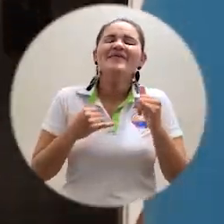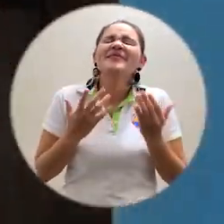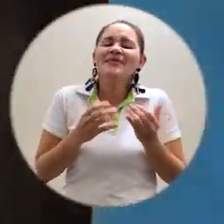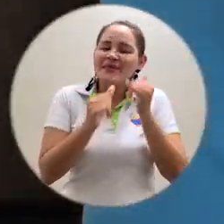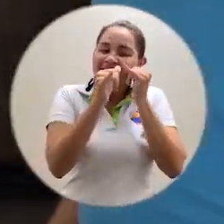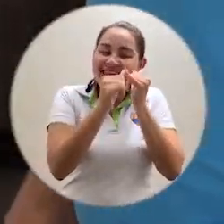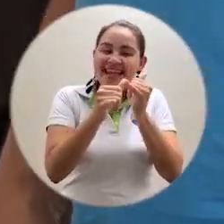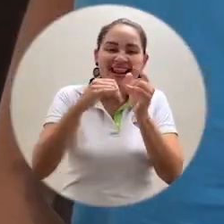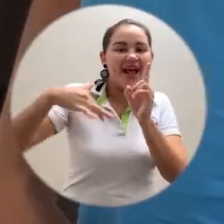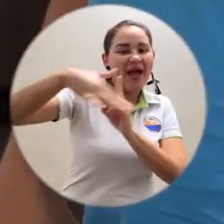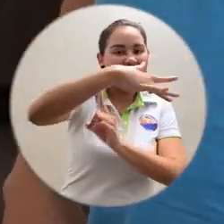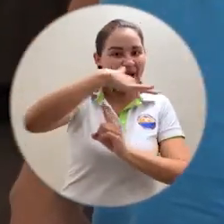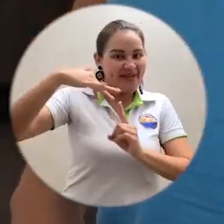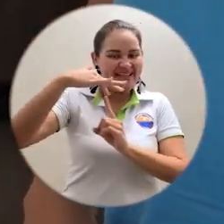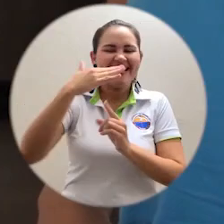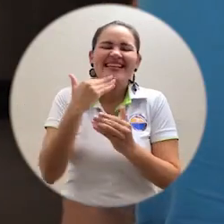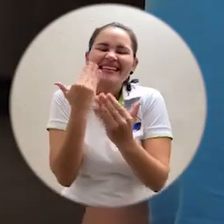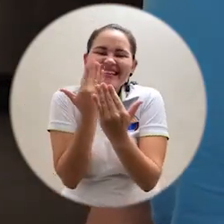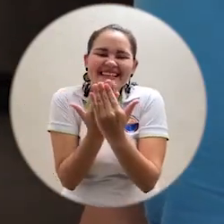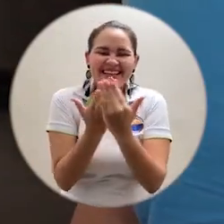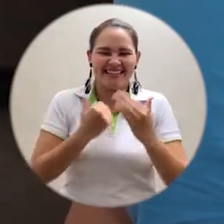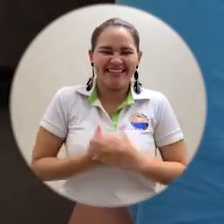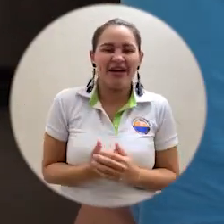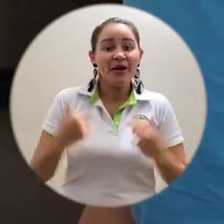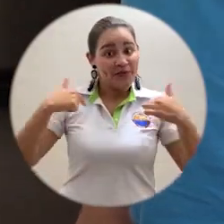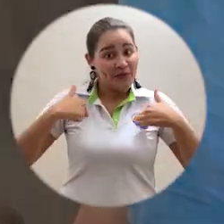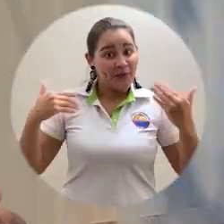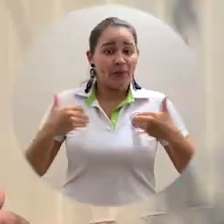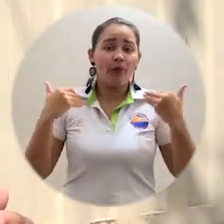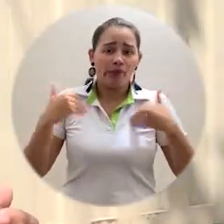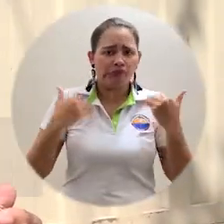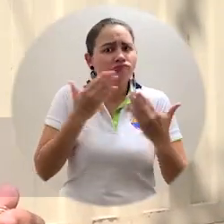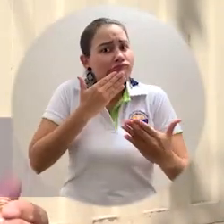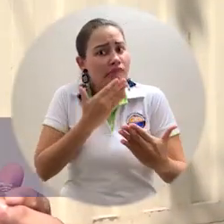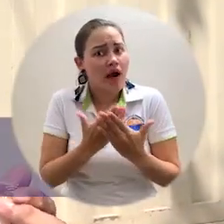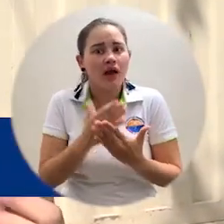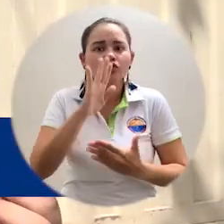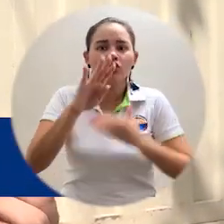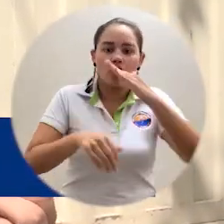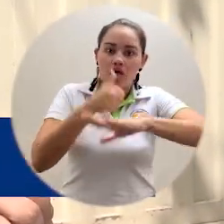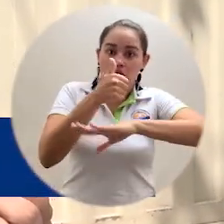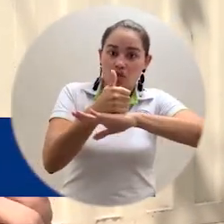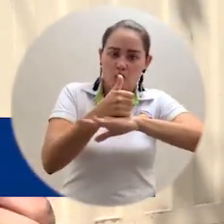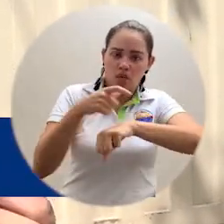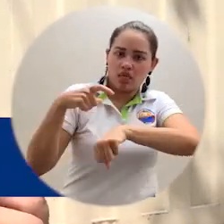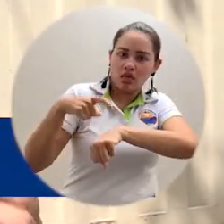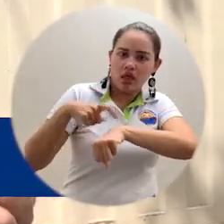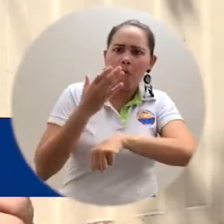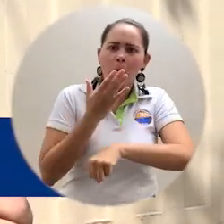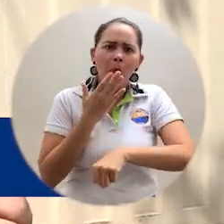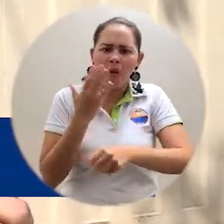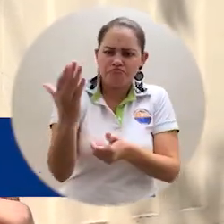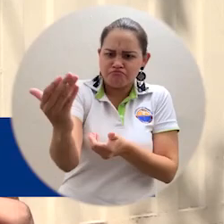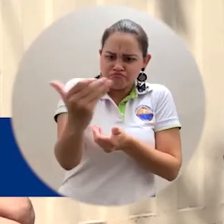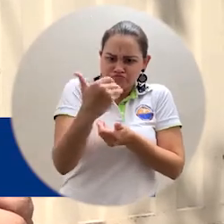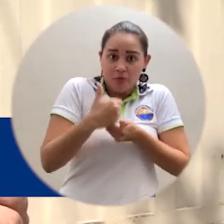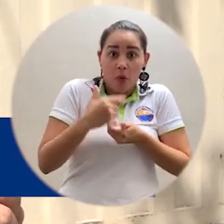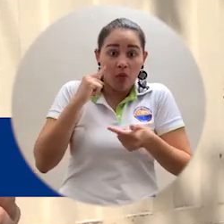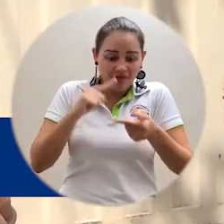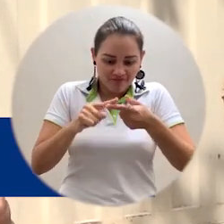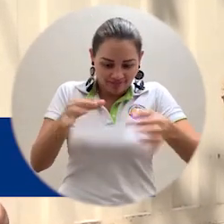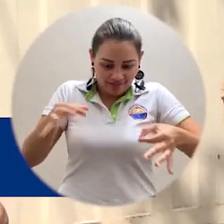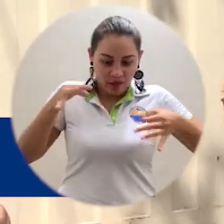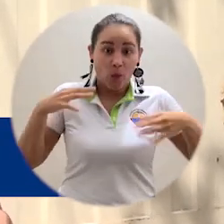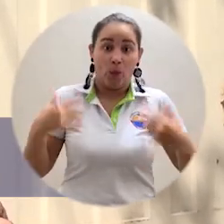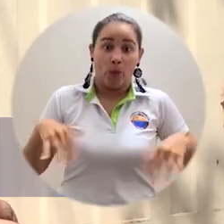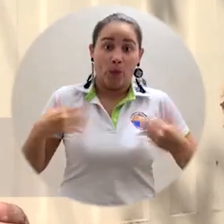ingeniero ambiental y sanitario. Siento una gran alegría y que él se tome su tiempo para poder traernos este diploma, que es